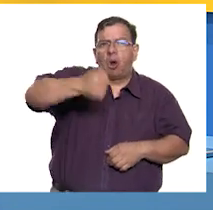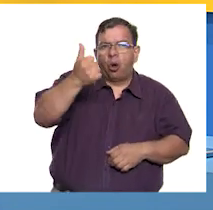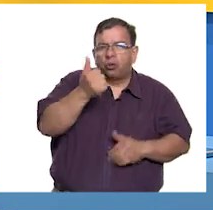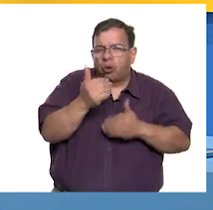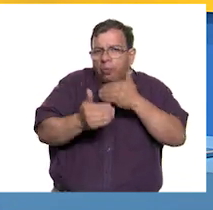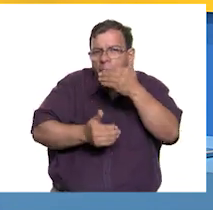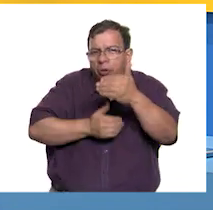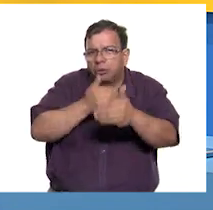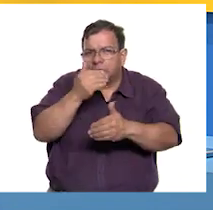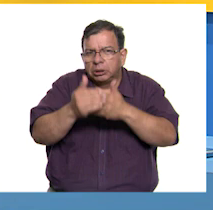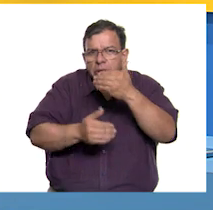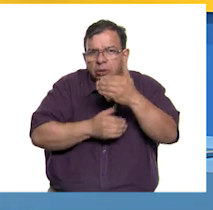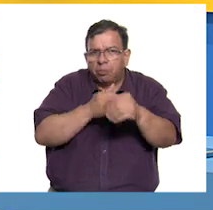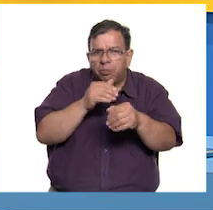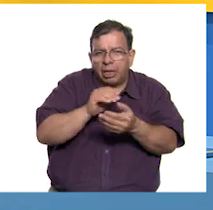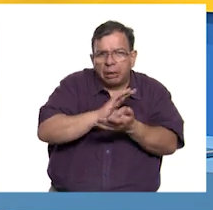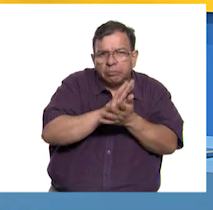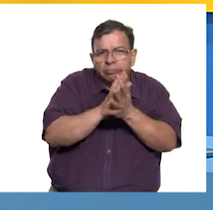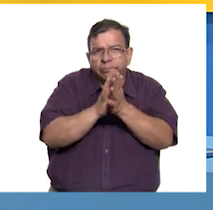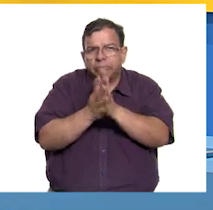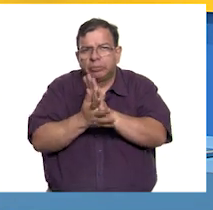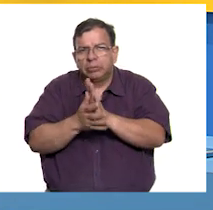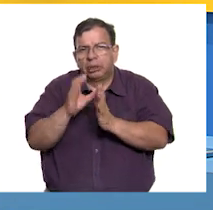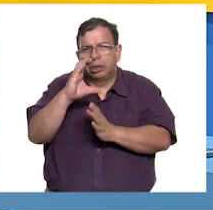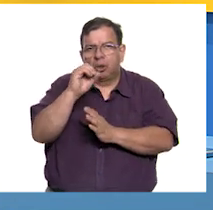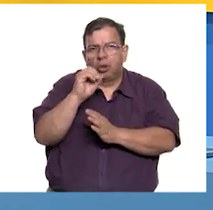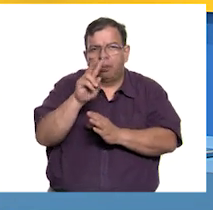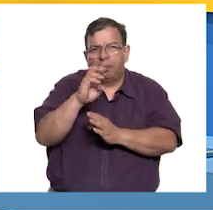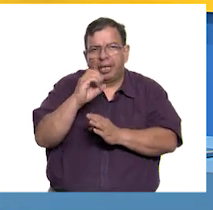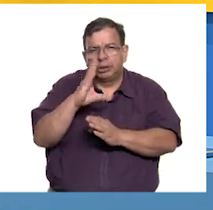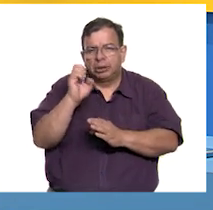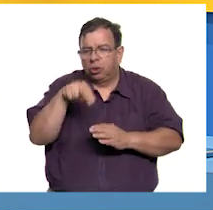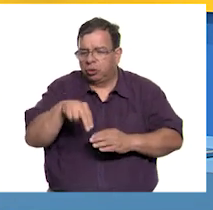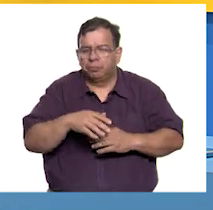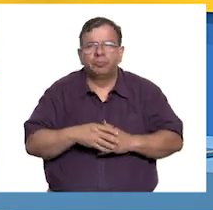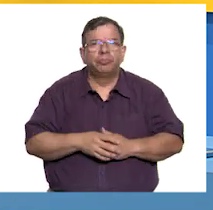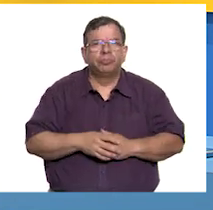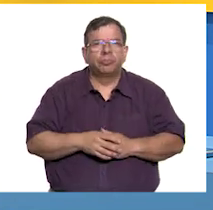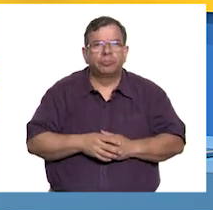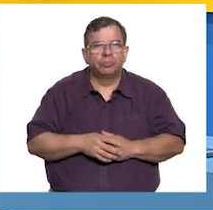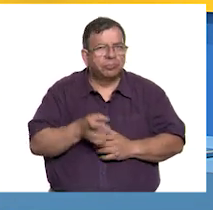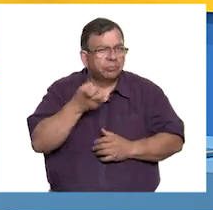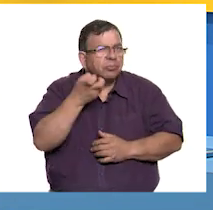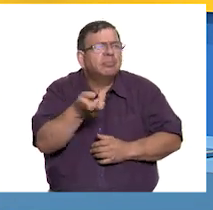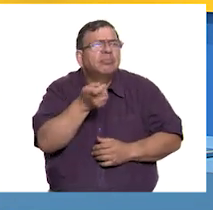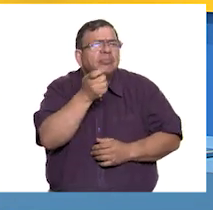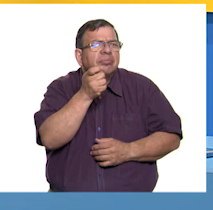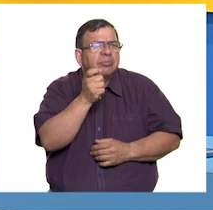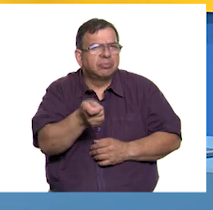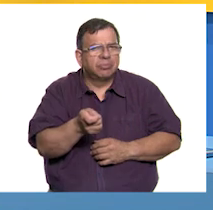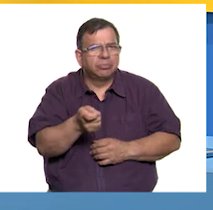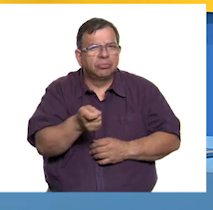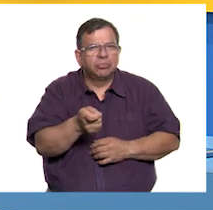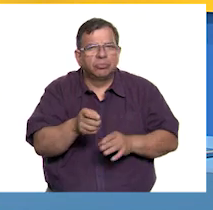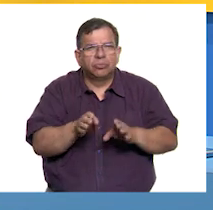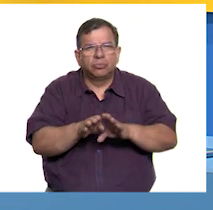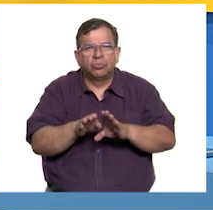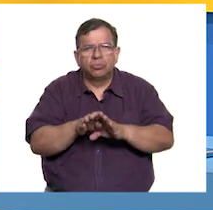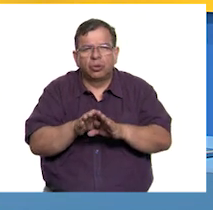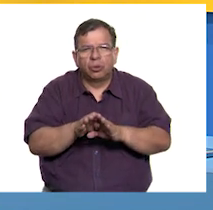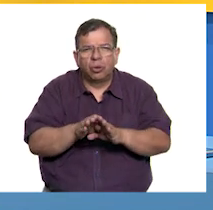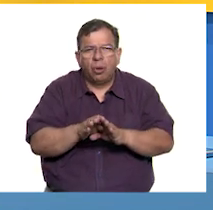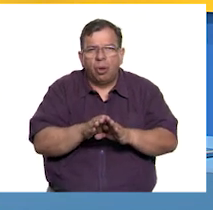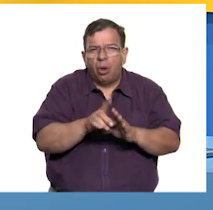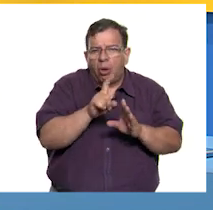energía por calor es por convección. Y la convección consiste en el movimiento de un